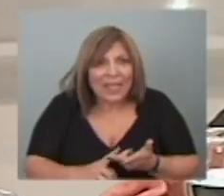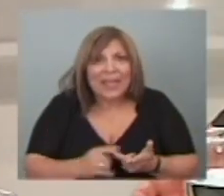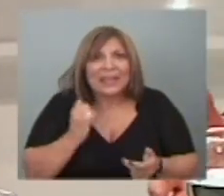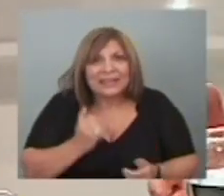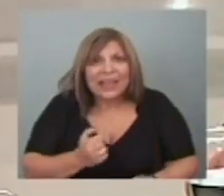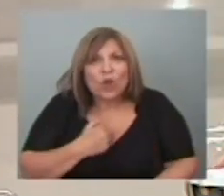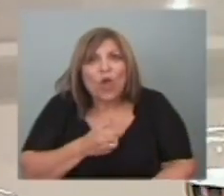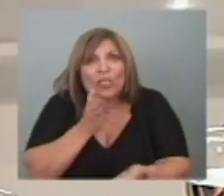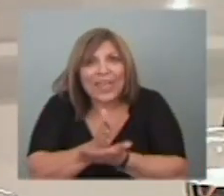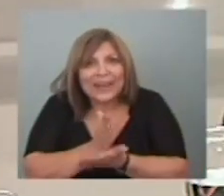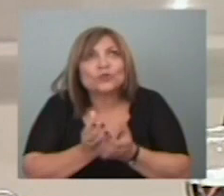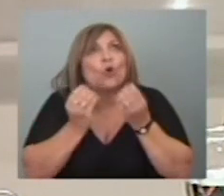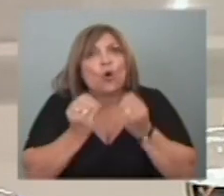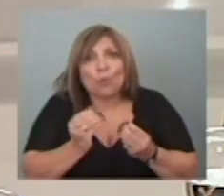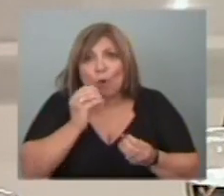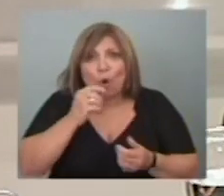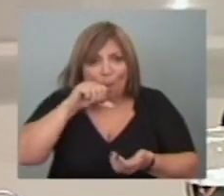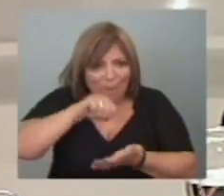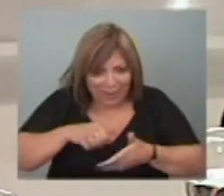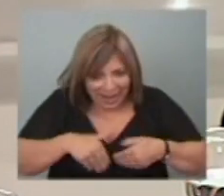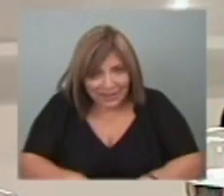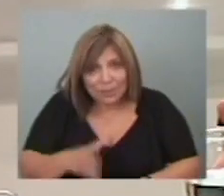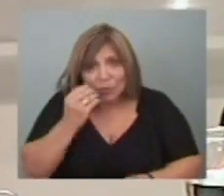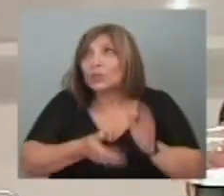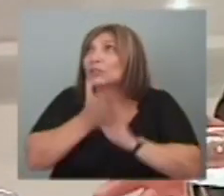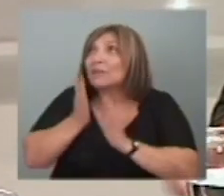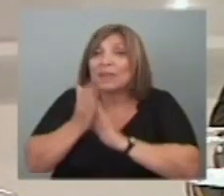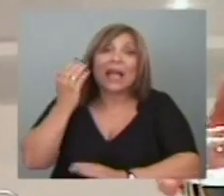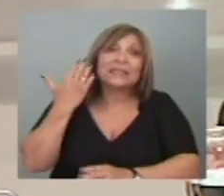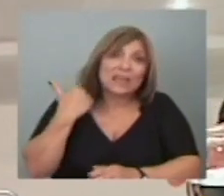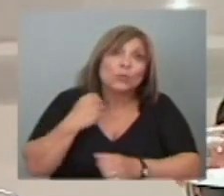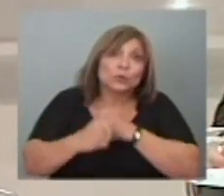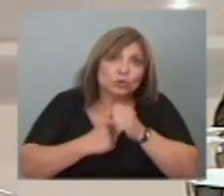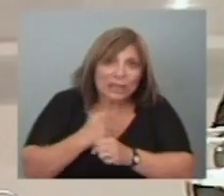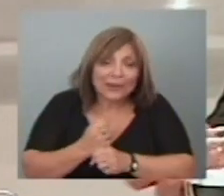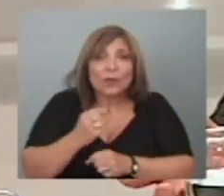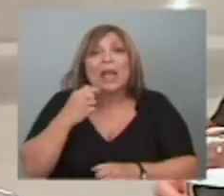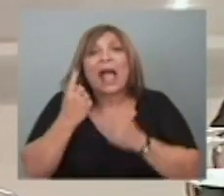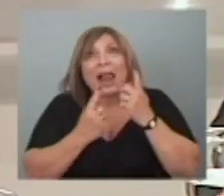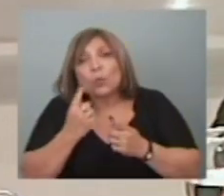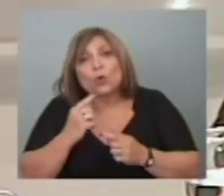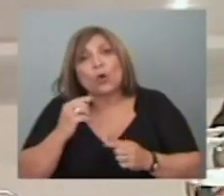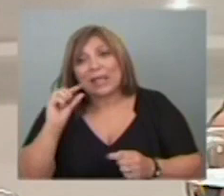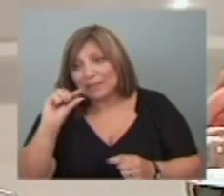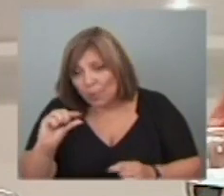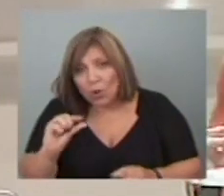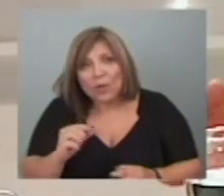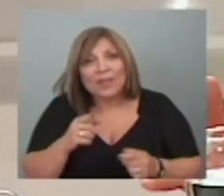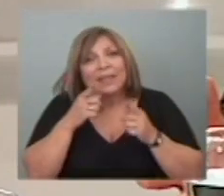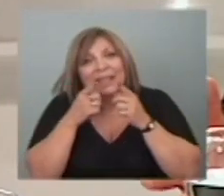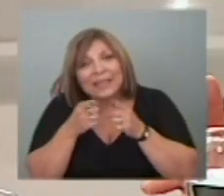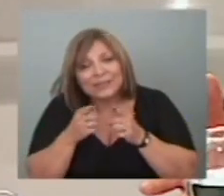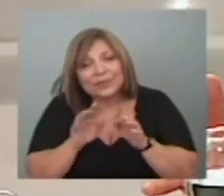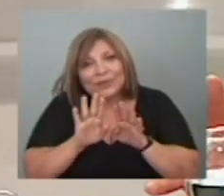derecho y además el que se haya ido gente hace tantos años y hace no tanto, yo creo que tiene que